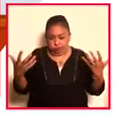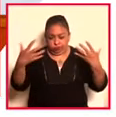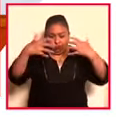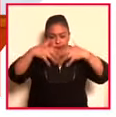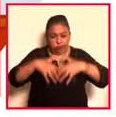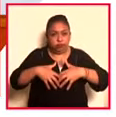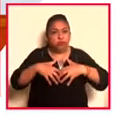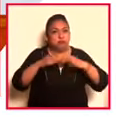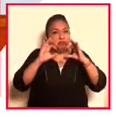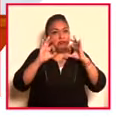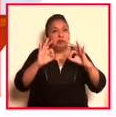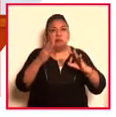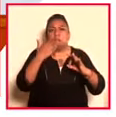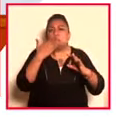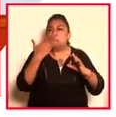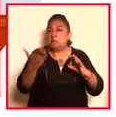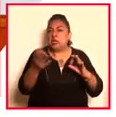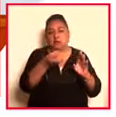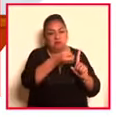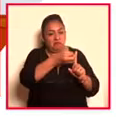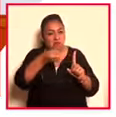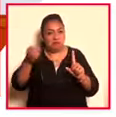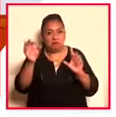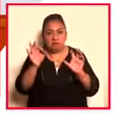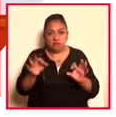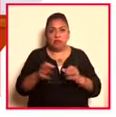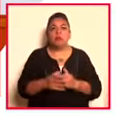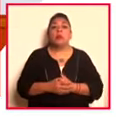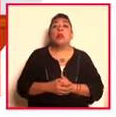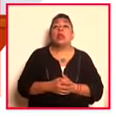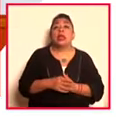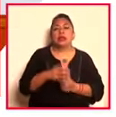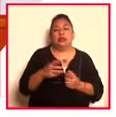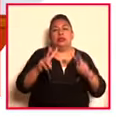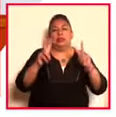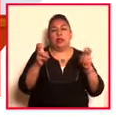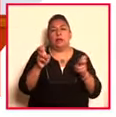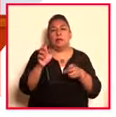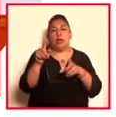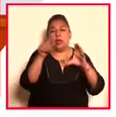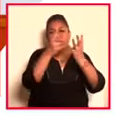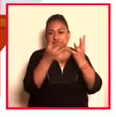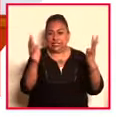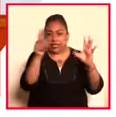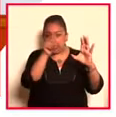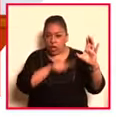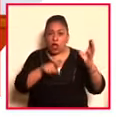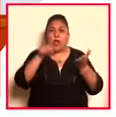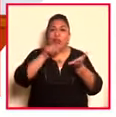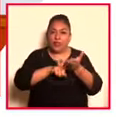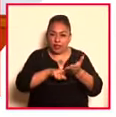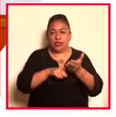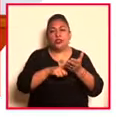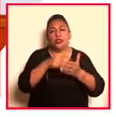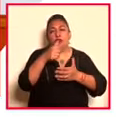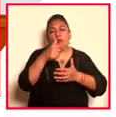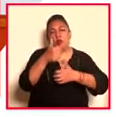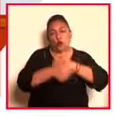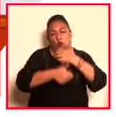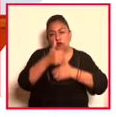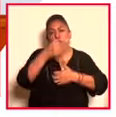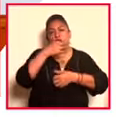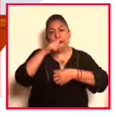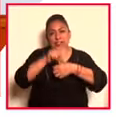queden muy bien en su lugar. Se acercan a los nativos. El hoyo en la cerca forma parte de la sección oficial del Festival Internacional de Cine de